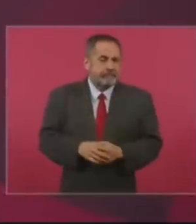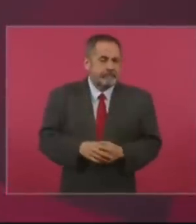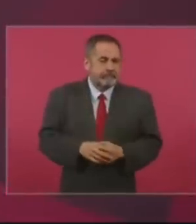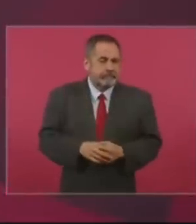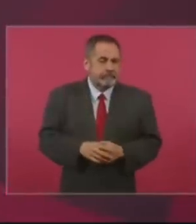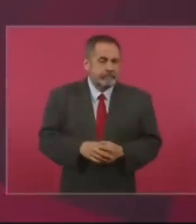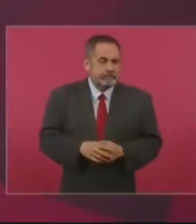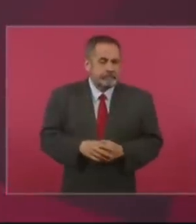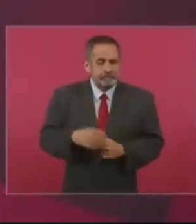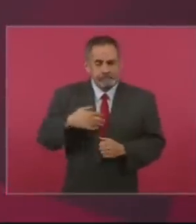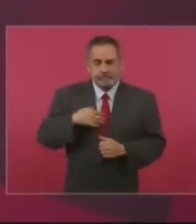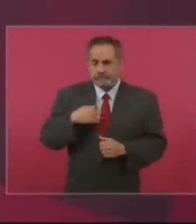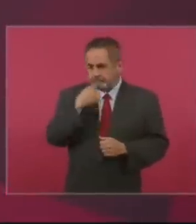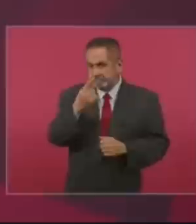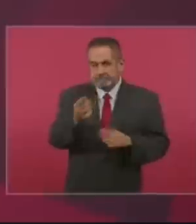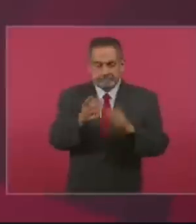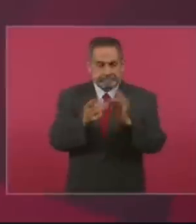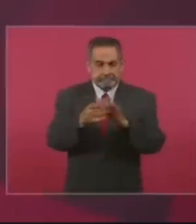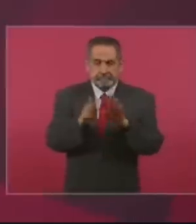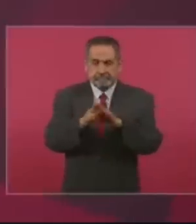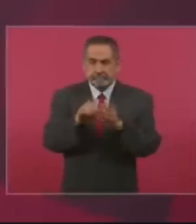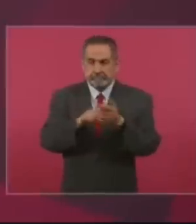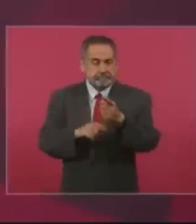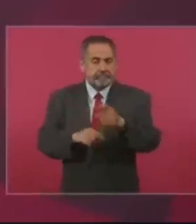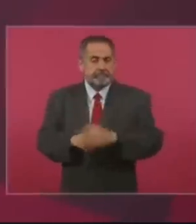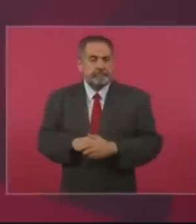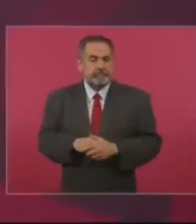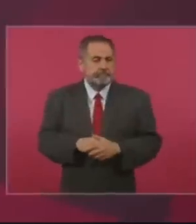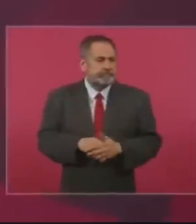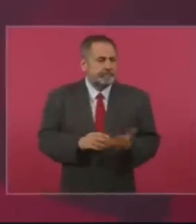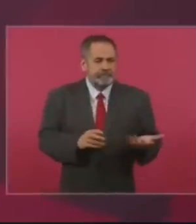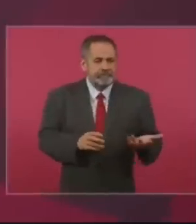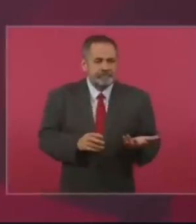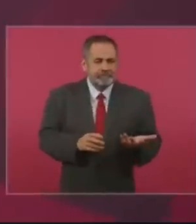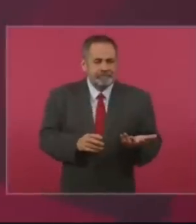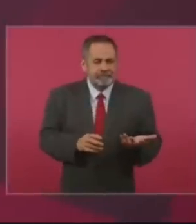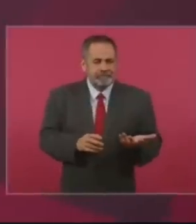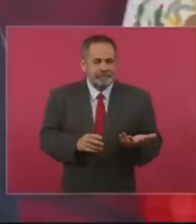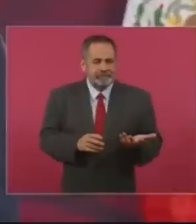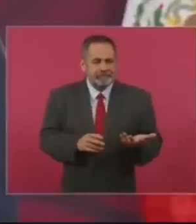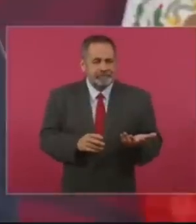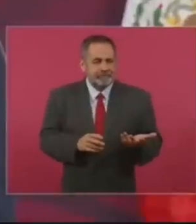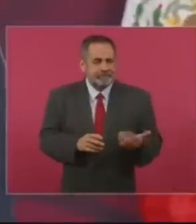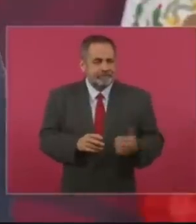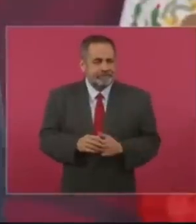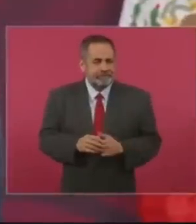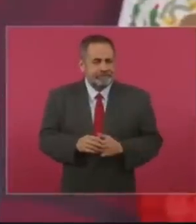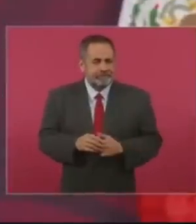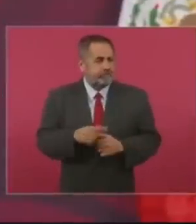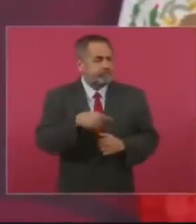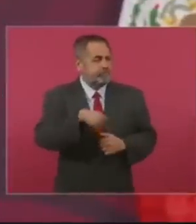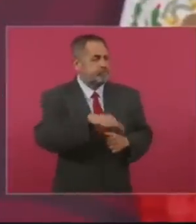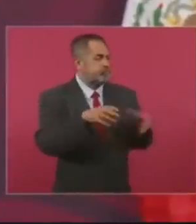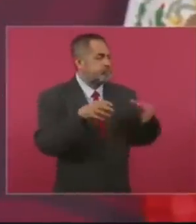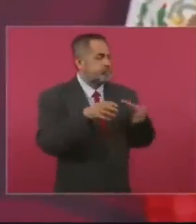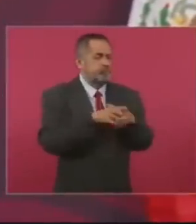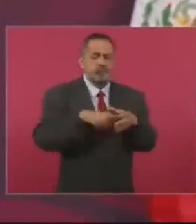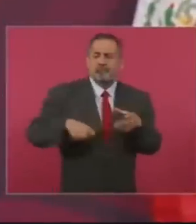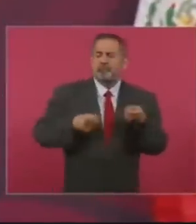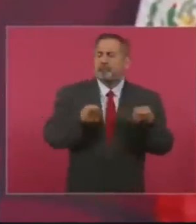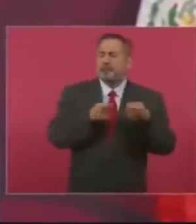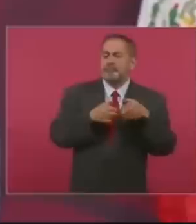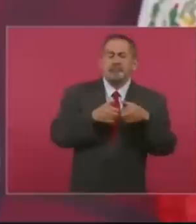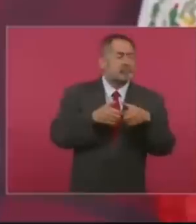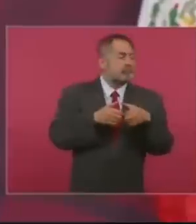decía yo este cómo va a haber democracia cuando el gobierno está